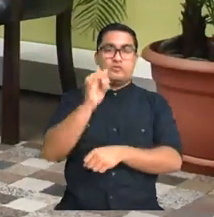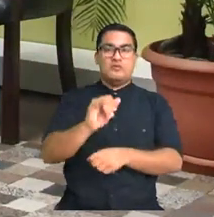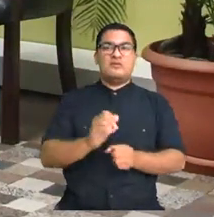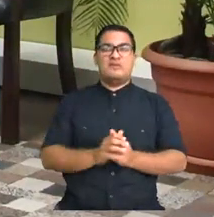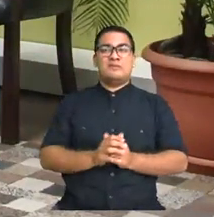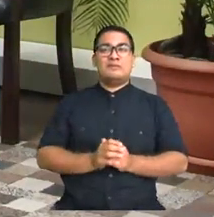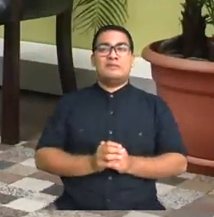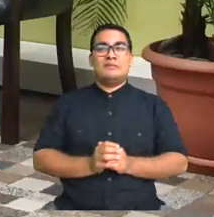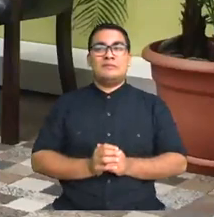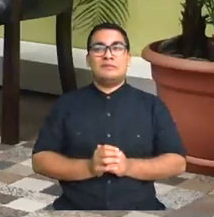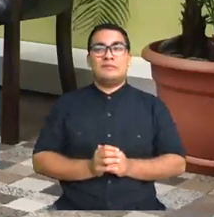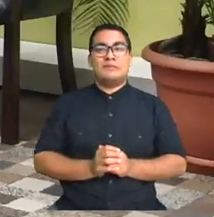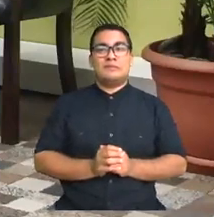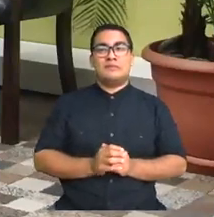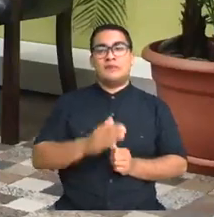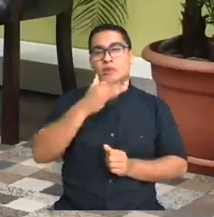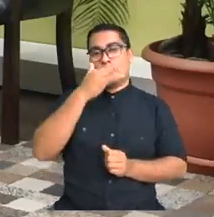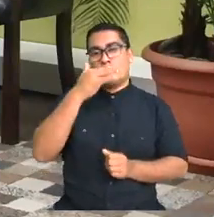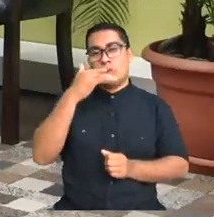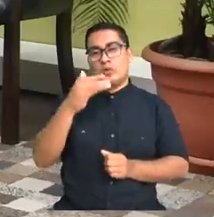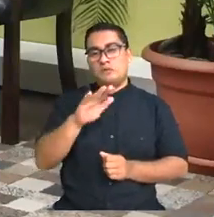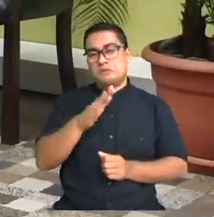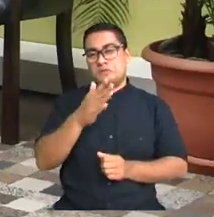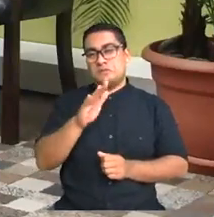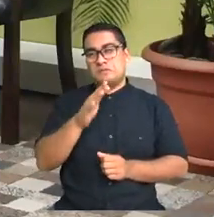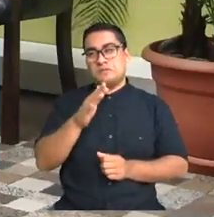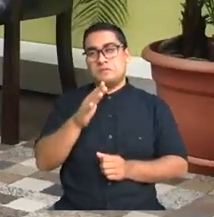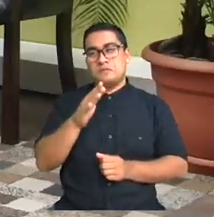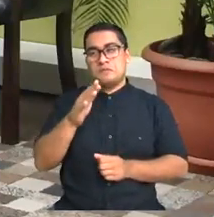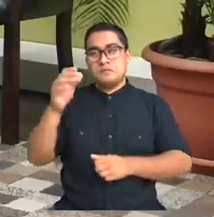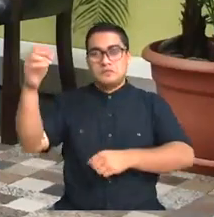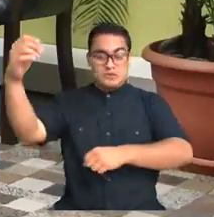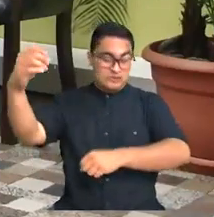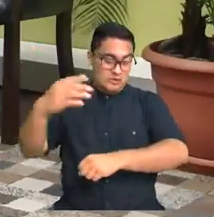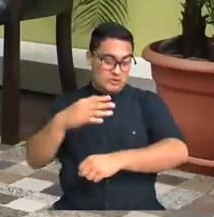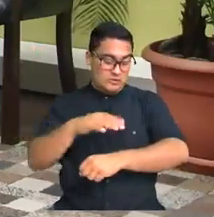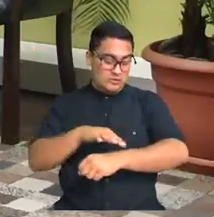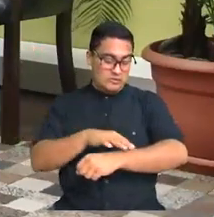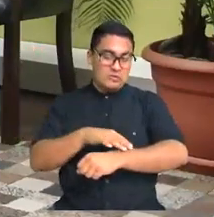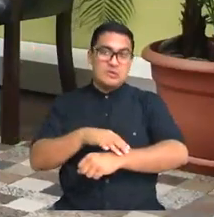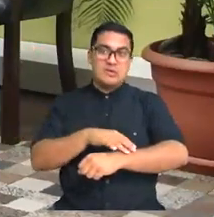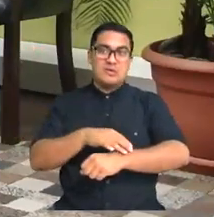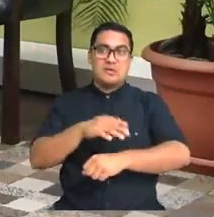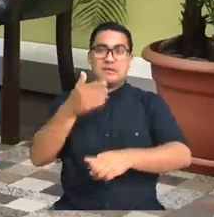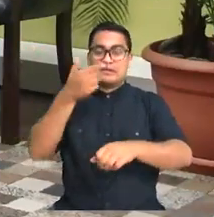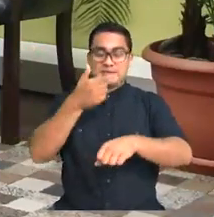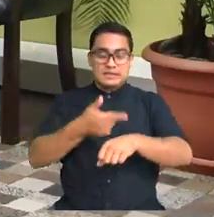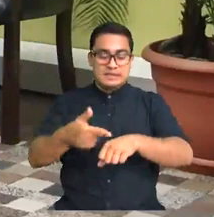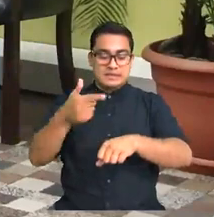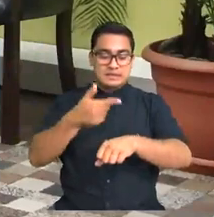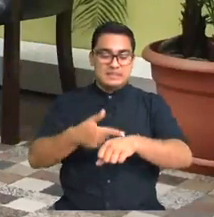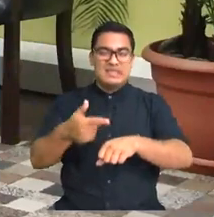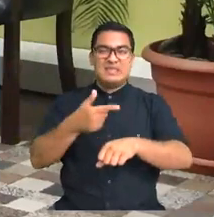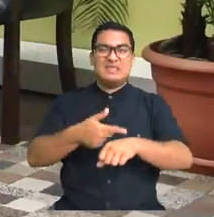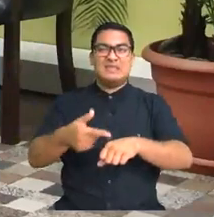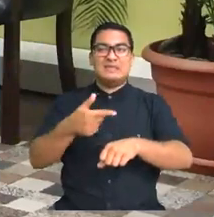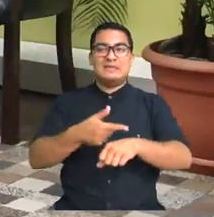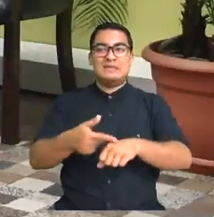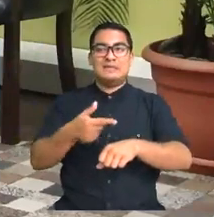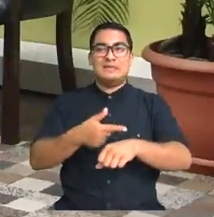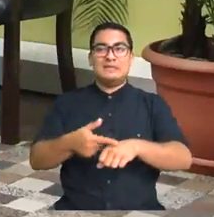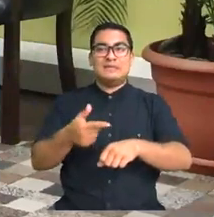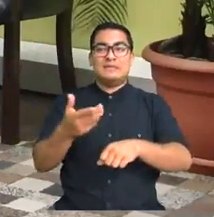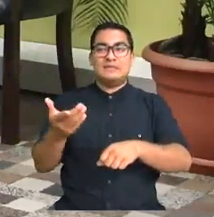ese tono que miramos, que es como en la mayoría, se nos pone un poco gris. Uh-huh. Y se mira que nosotros, o sea,